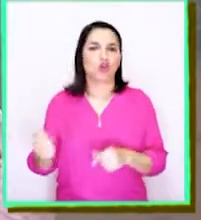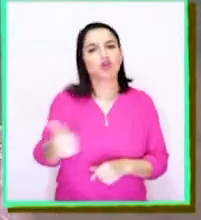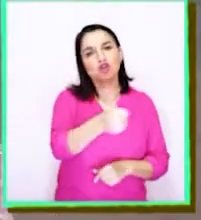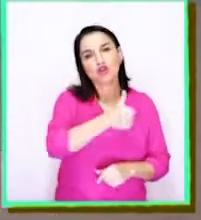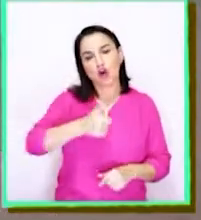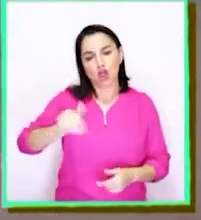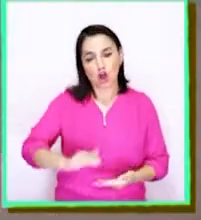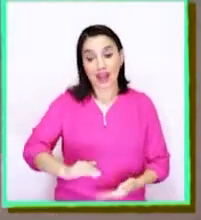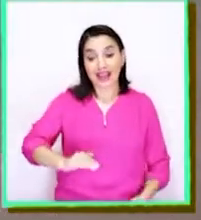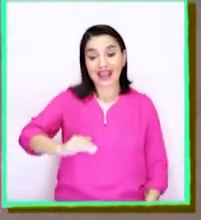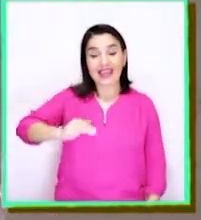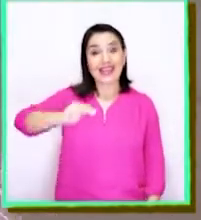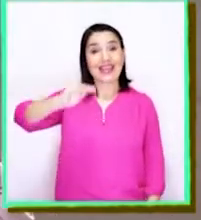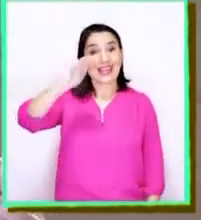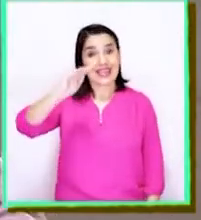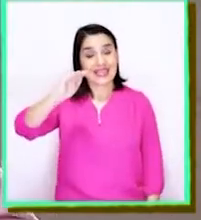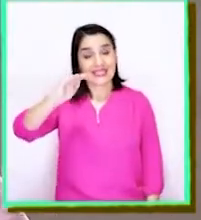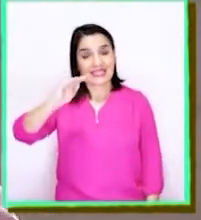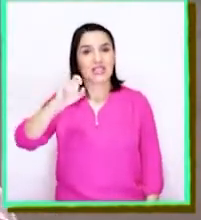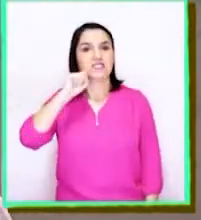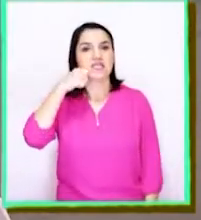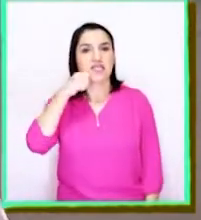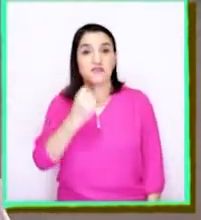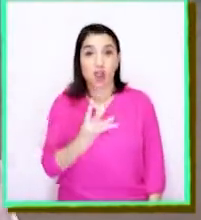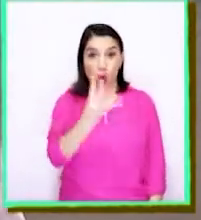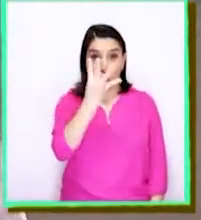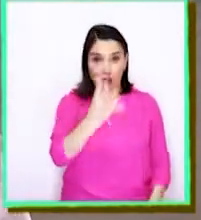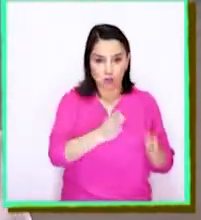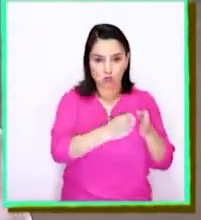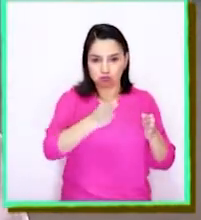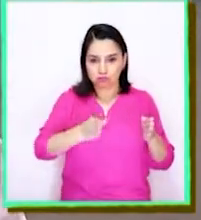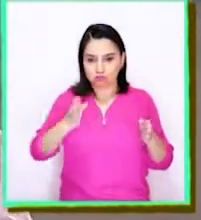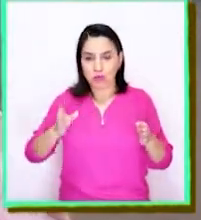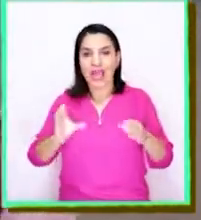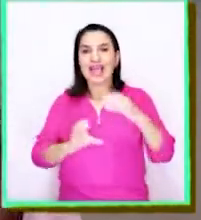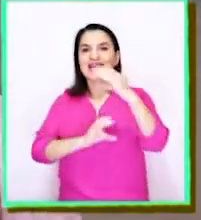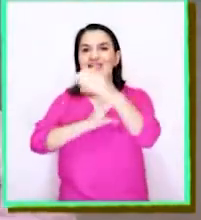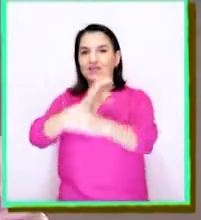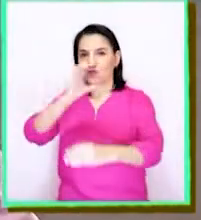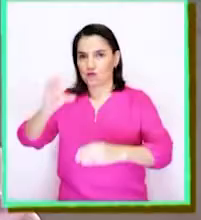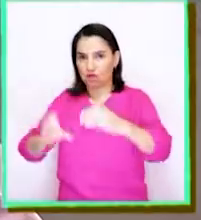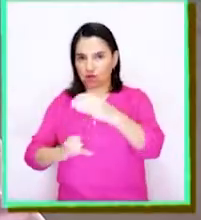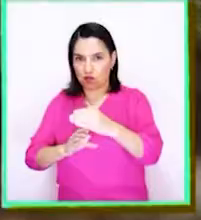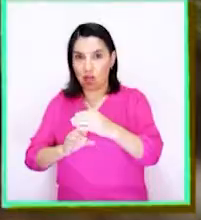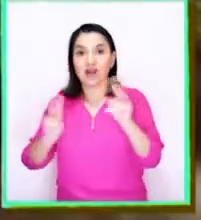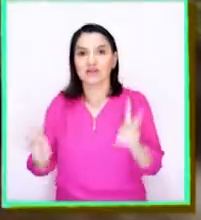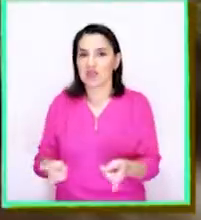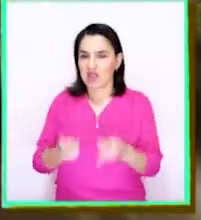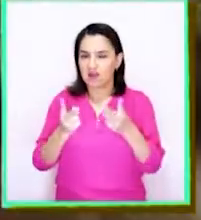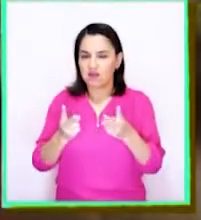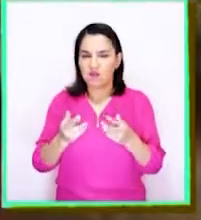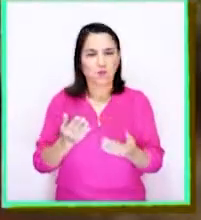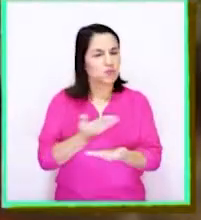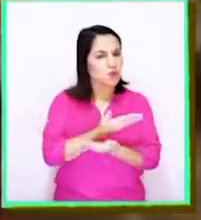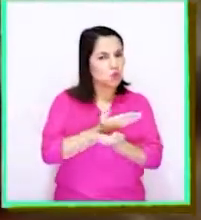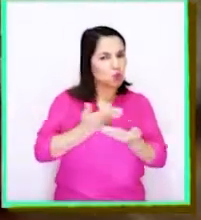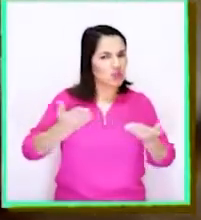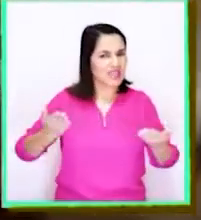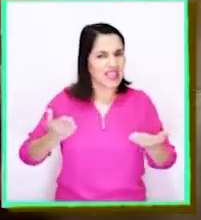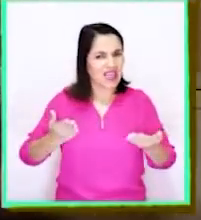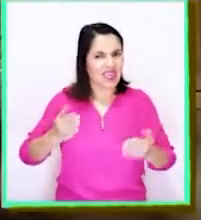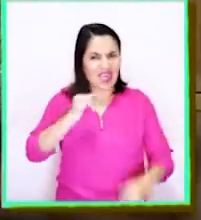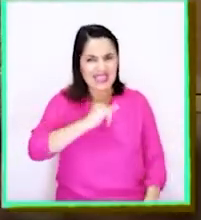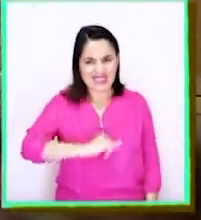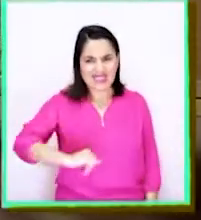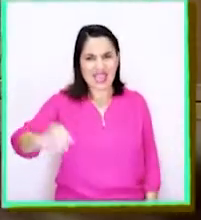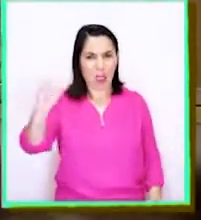seres vivos crecen. Esta es una de las cuatro etapas del ciclo de vida de un ser vivo. ¿Acaso ustedes